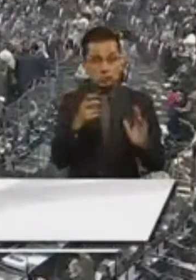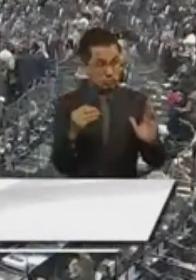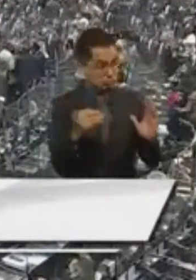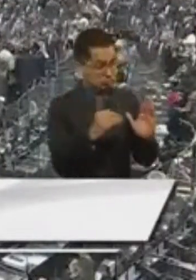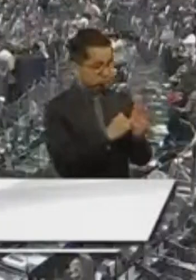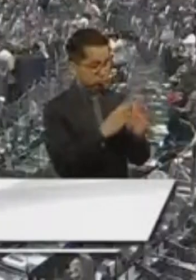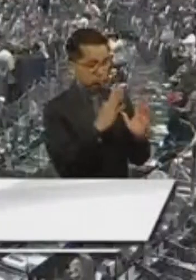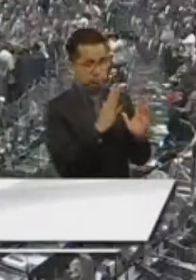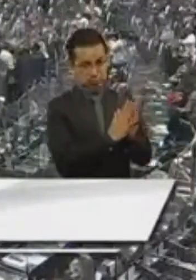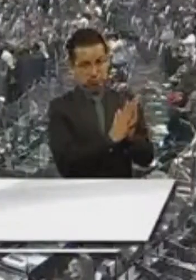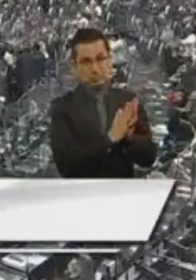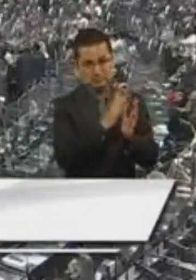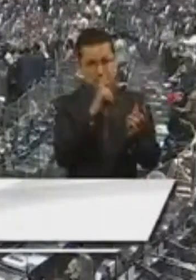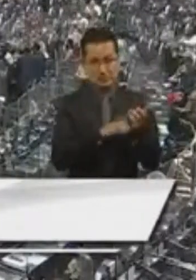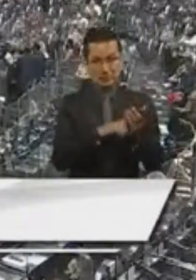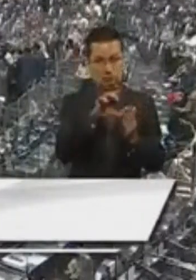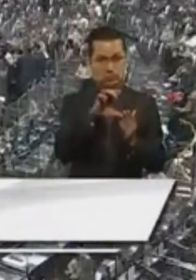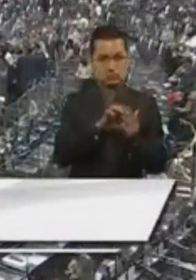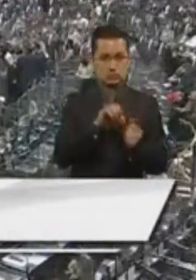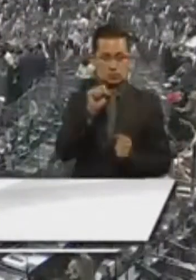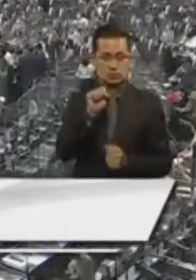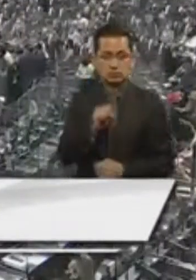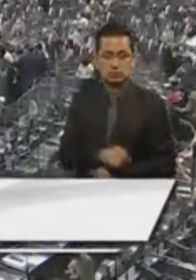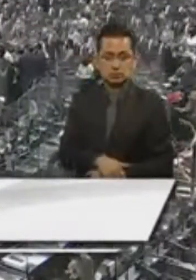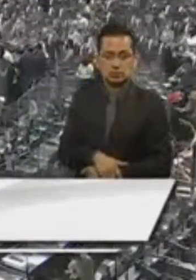México. Logramos